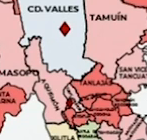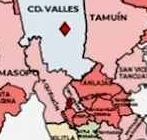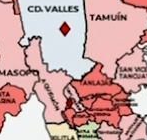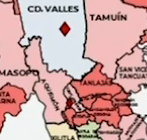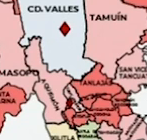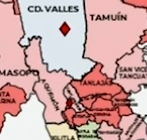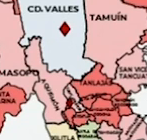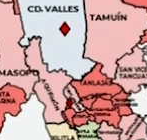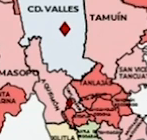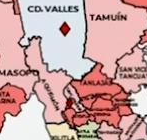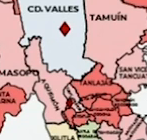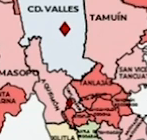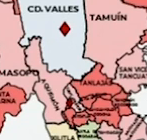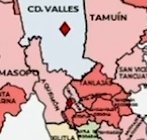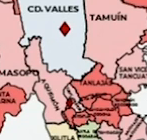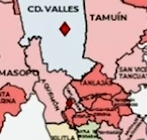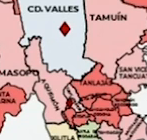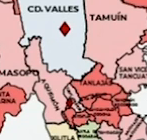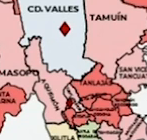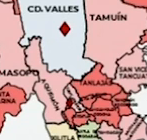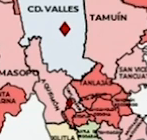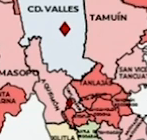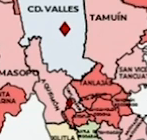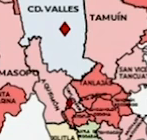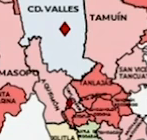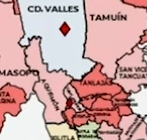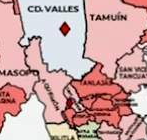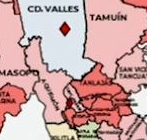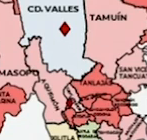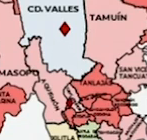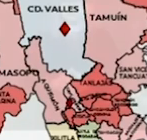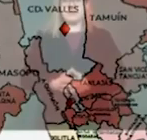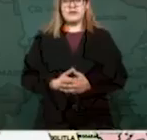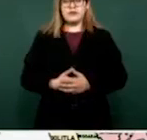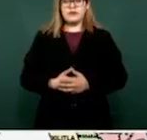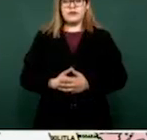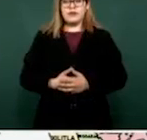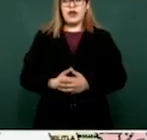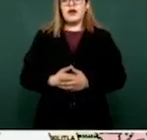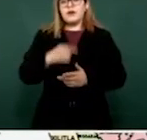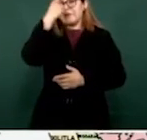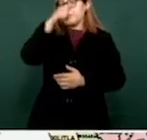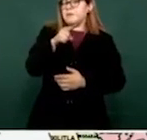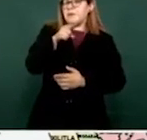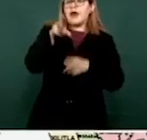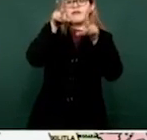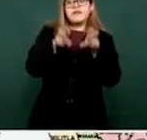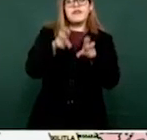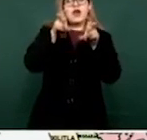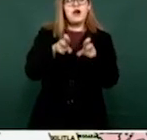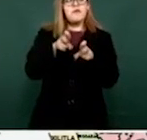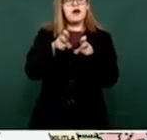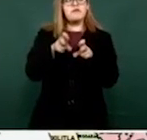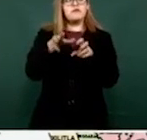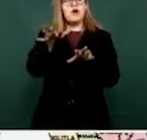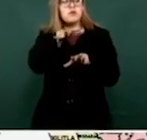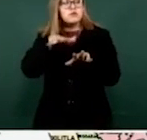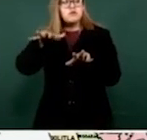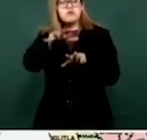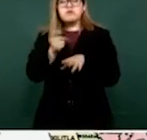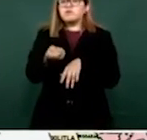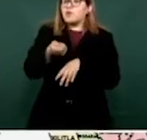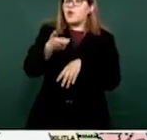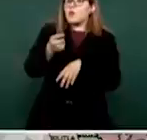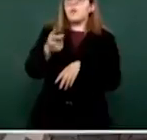son que tienen un alto índice de cuestiones de territorio, hay muy